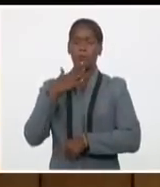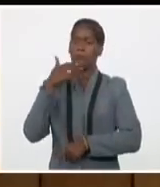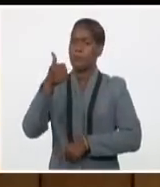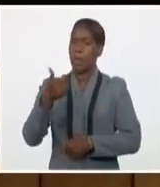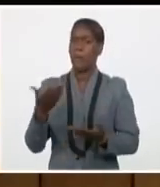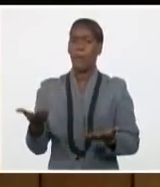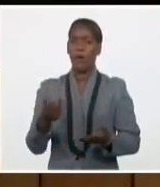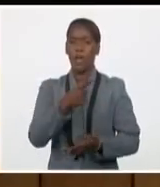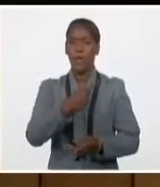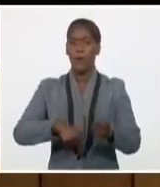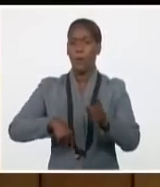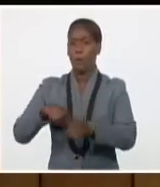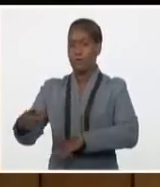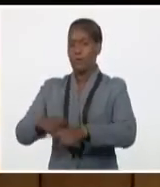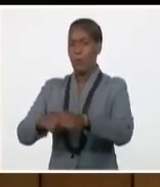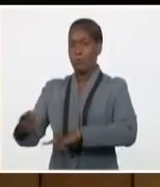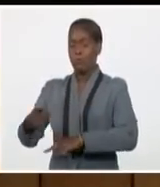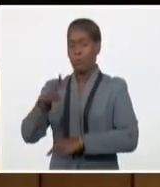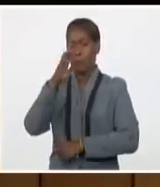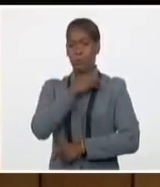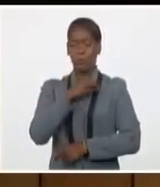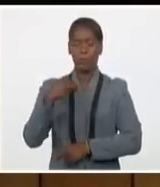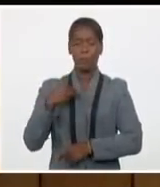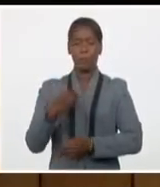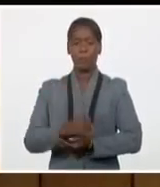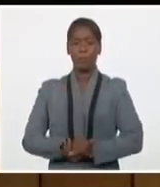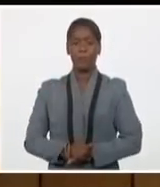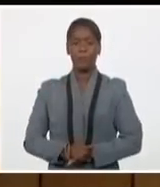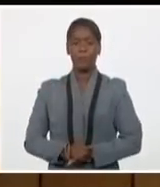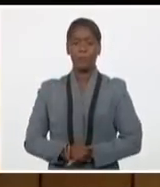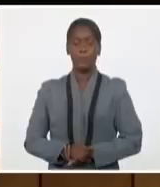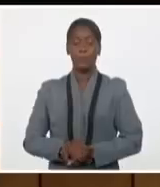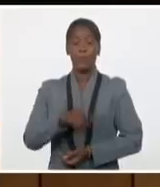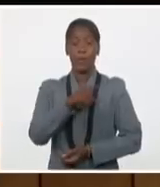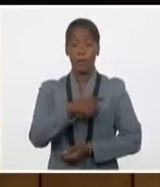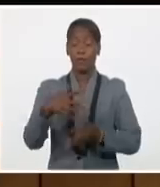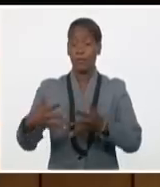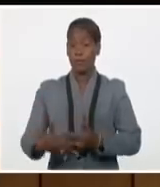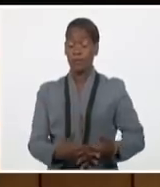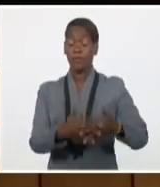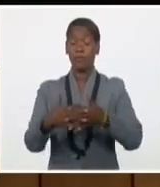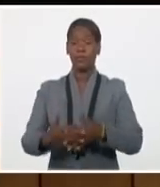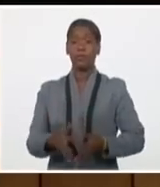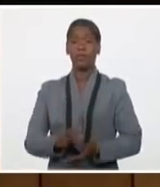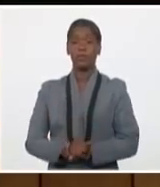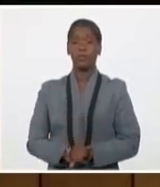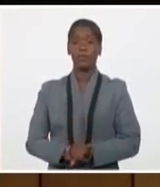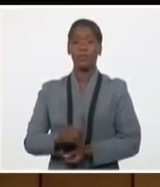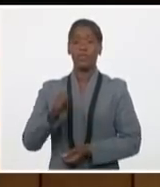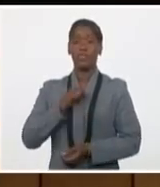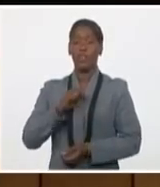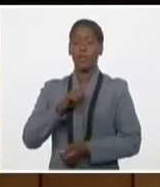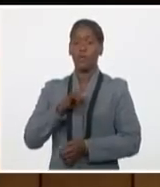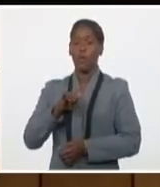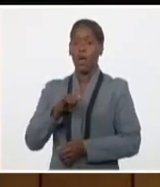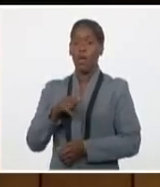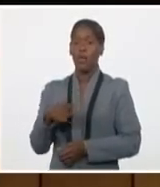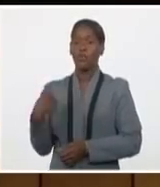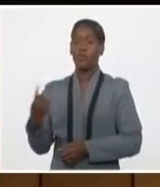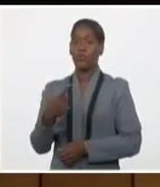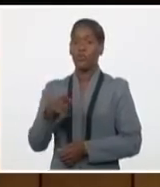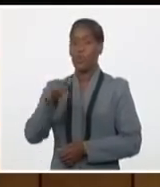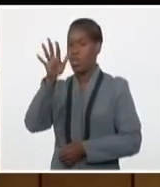mantendrá. El ataque estadounidense va dirigido a desprestigiar una labor tan noble y